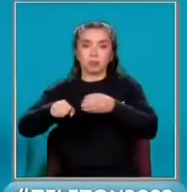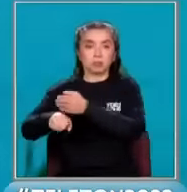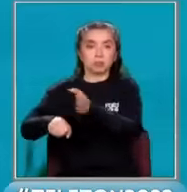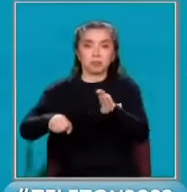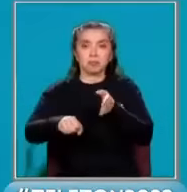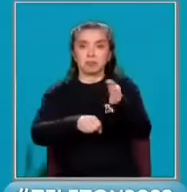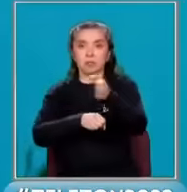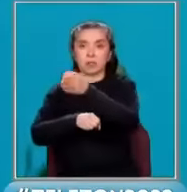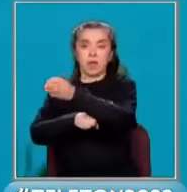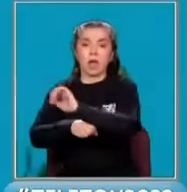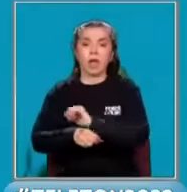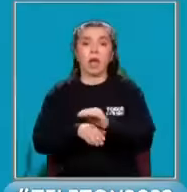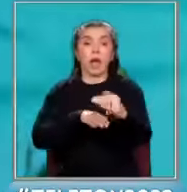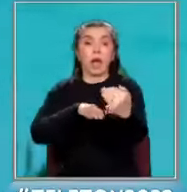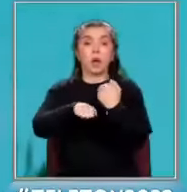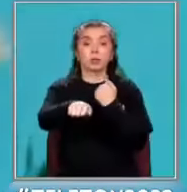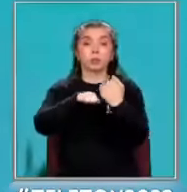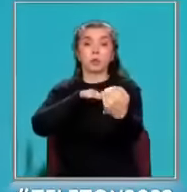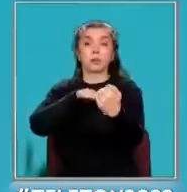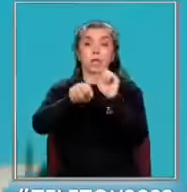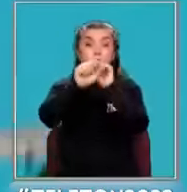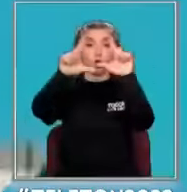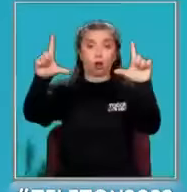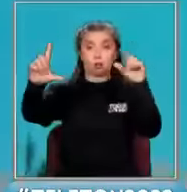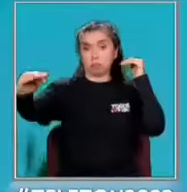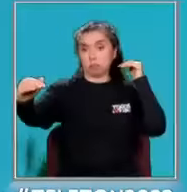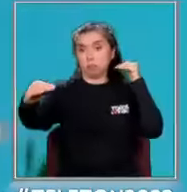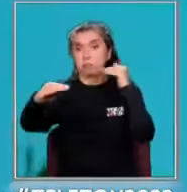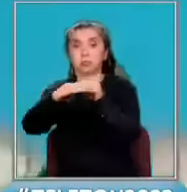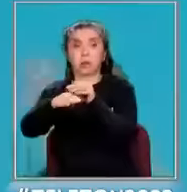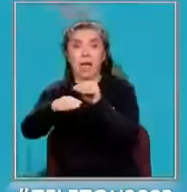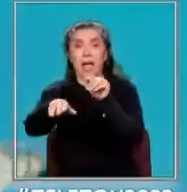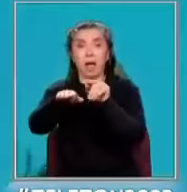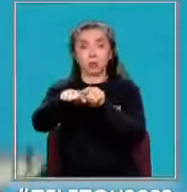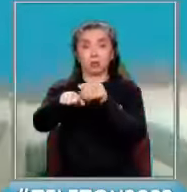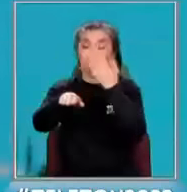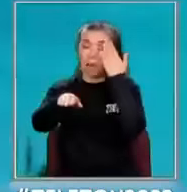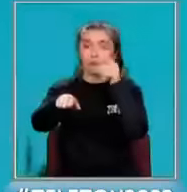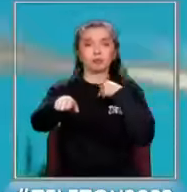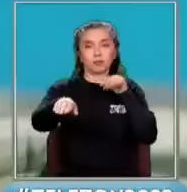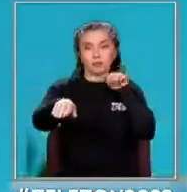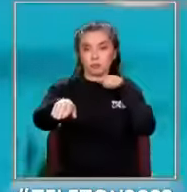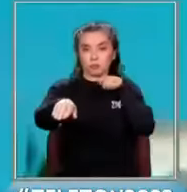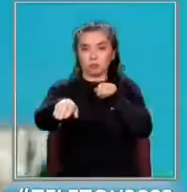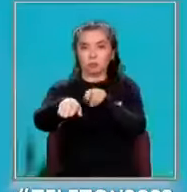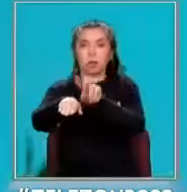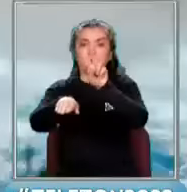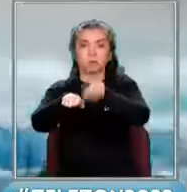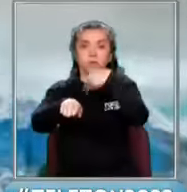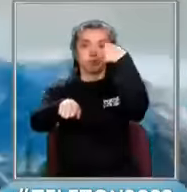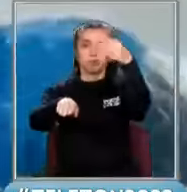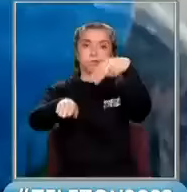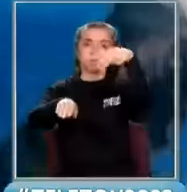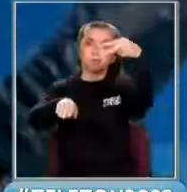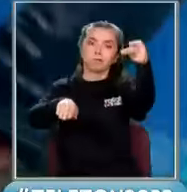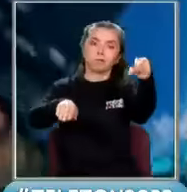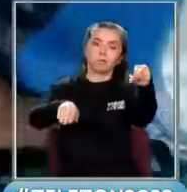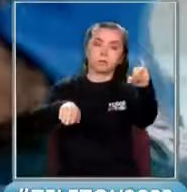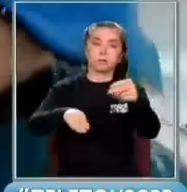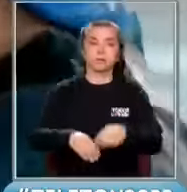Choqué en la autopista del Sol a un auto que había quedado en pana recién. Salí eyectado a las barreras de contención.